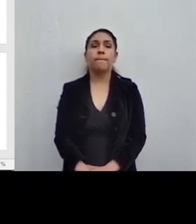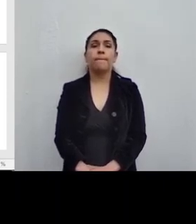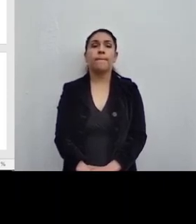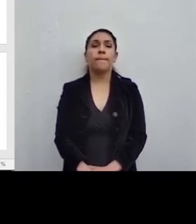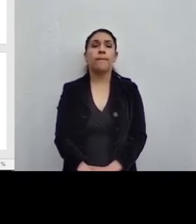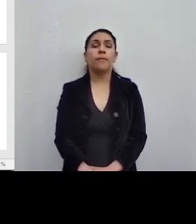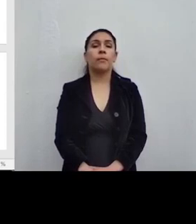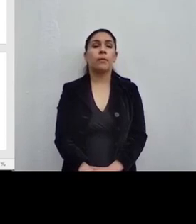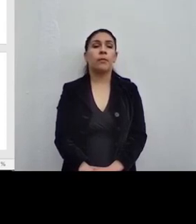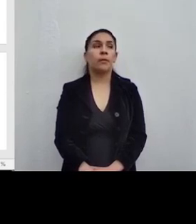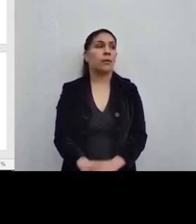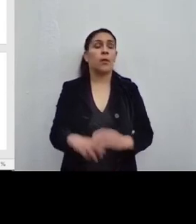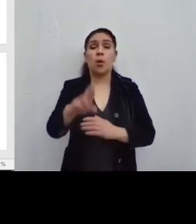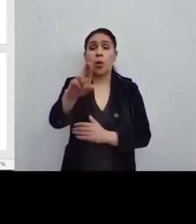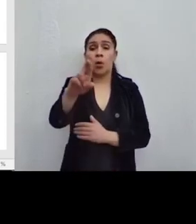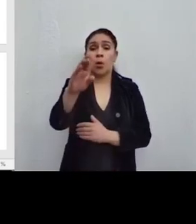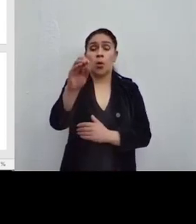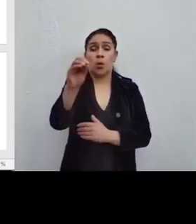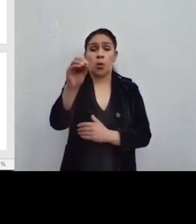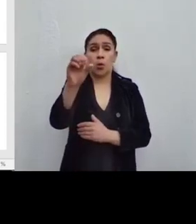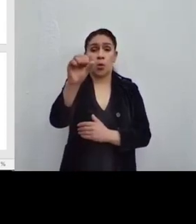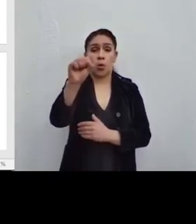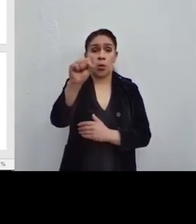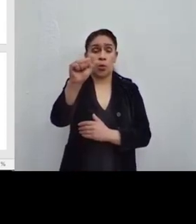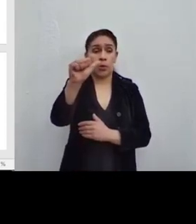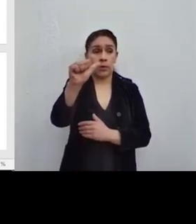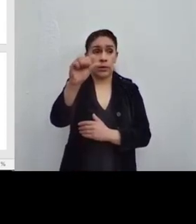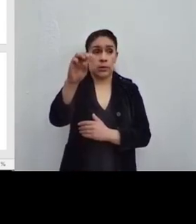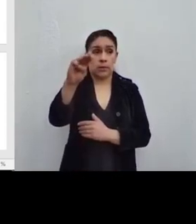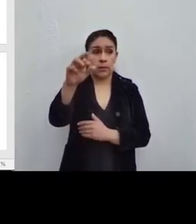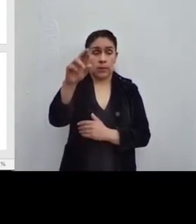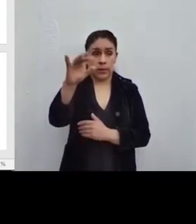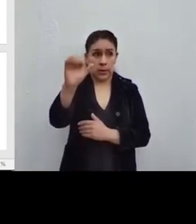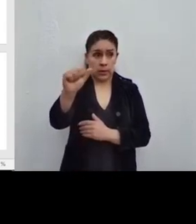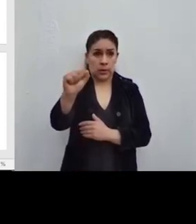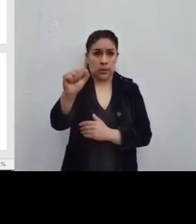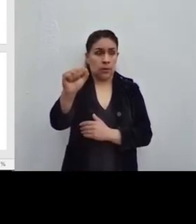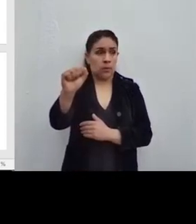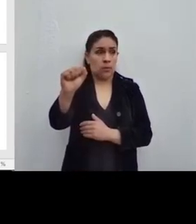Rosa María en Zoom, tienes la palabra.